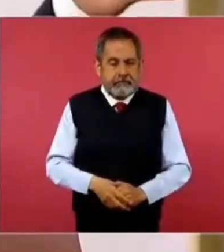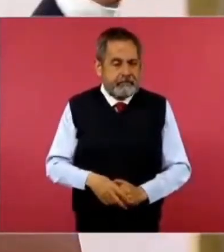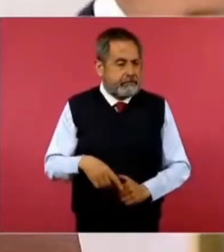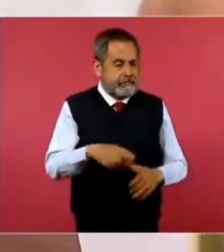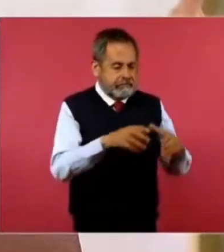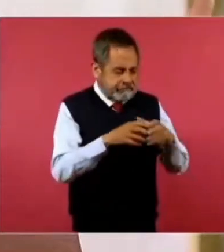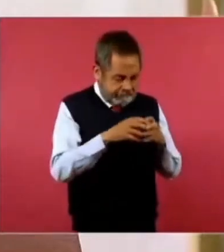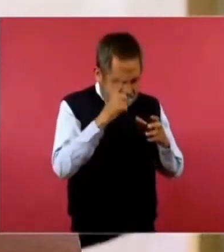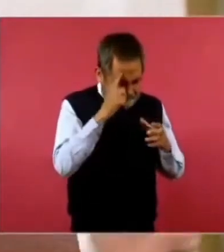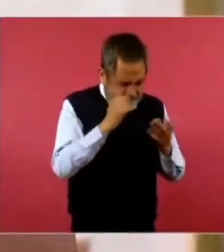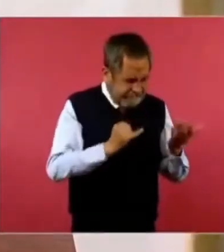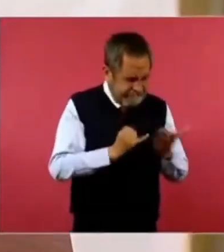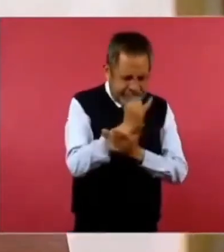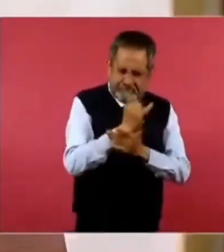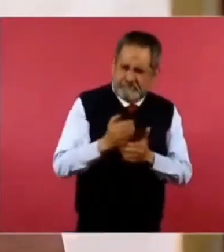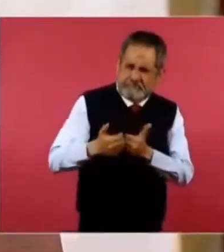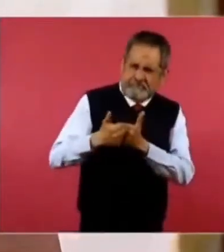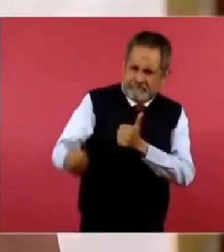definieron